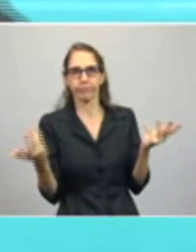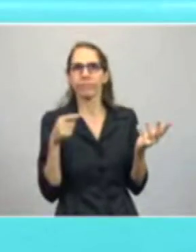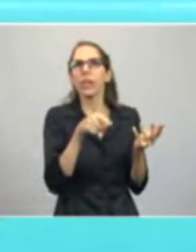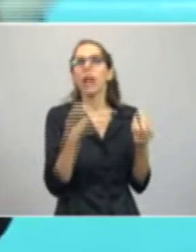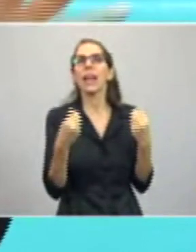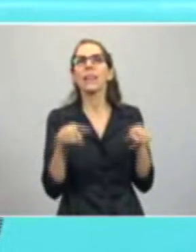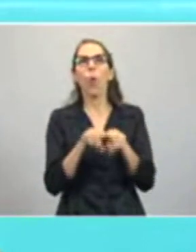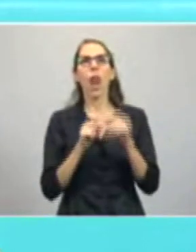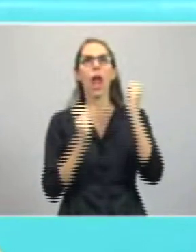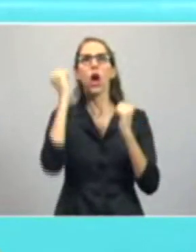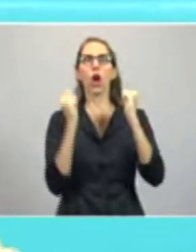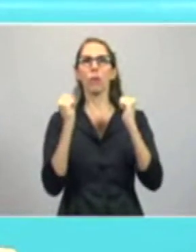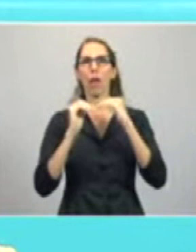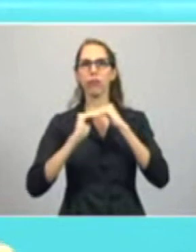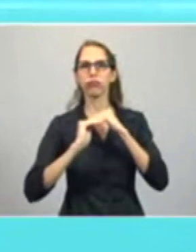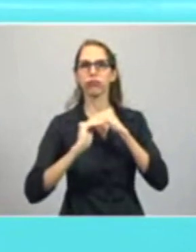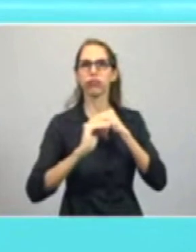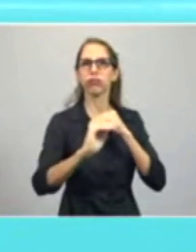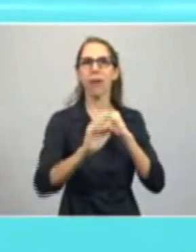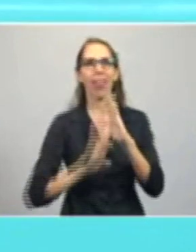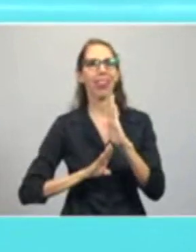recesión enorme, infernal, criminal.